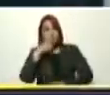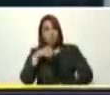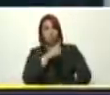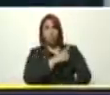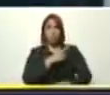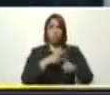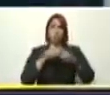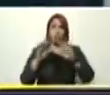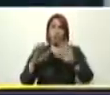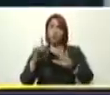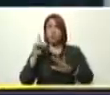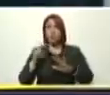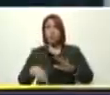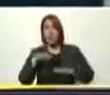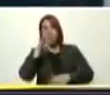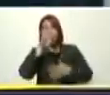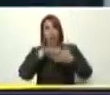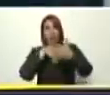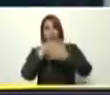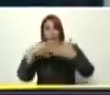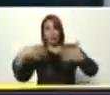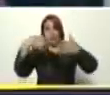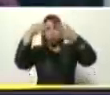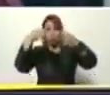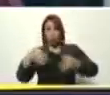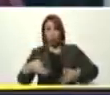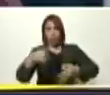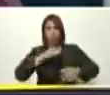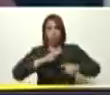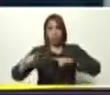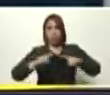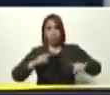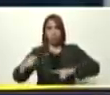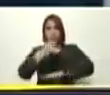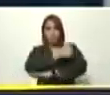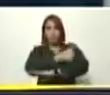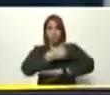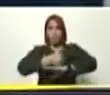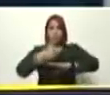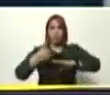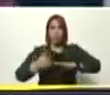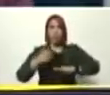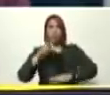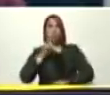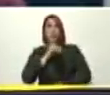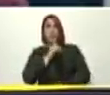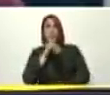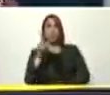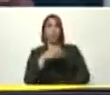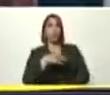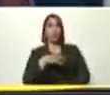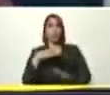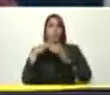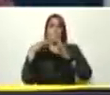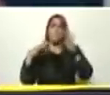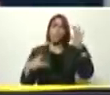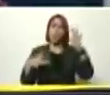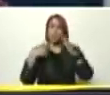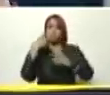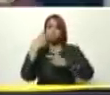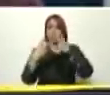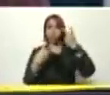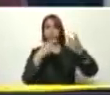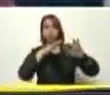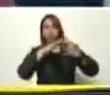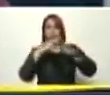1x10, de la agenda concreta de acción, los funcionarios que ustedes nombren no pueden despegarse de recorrer los barrios